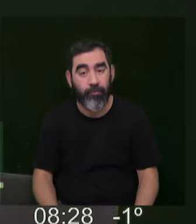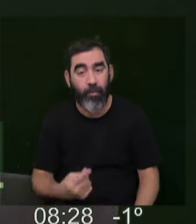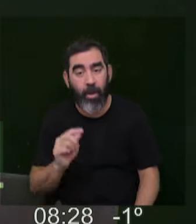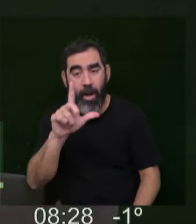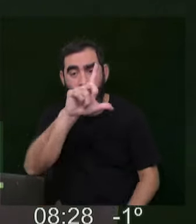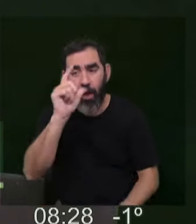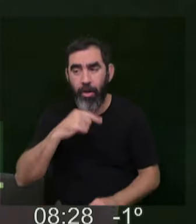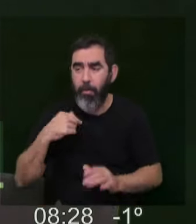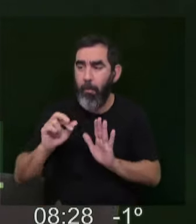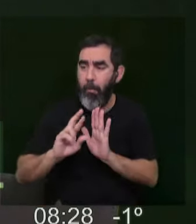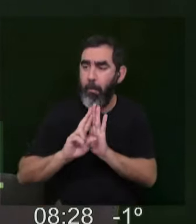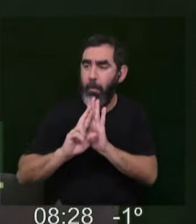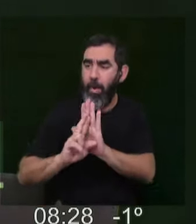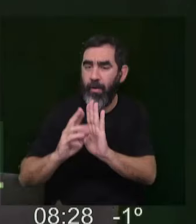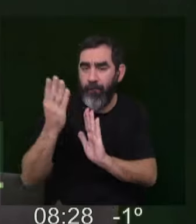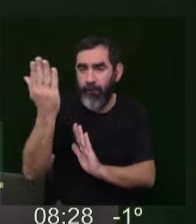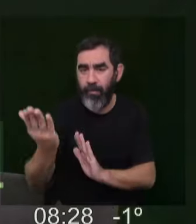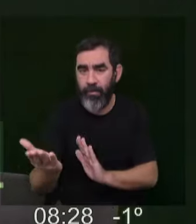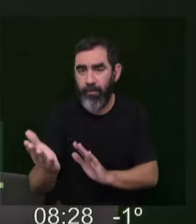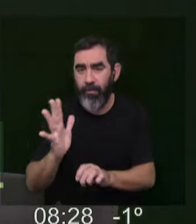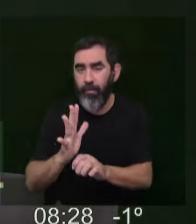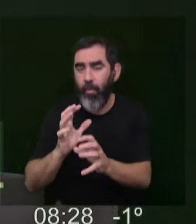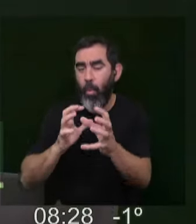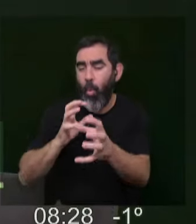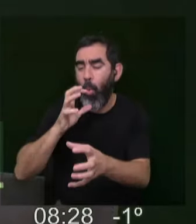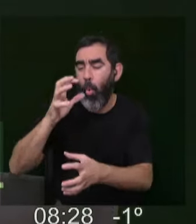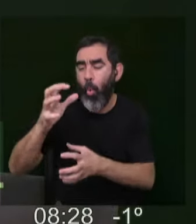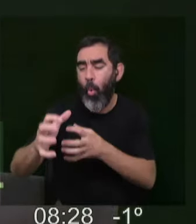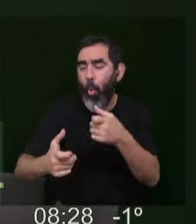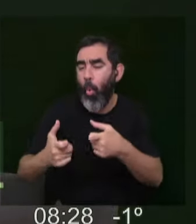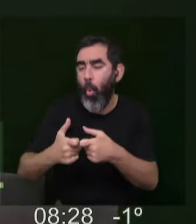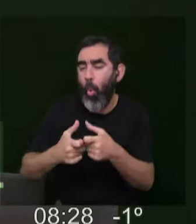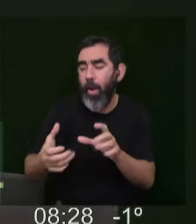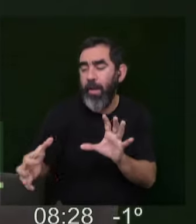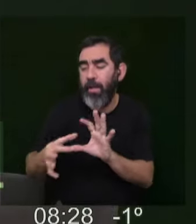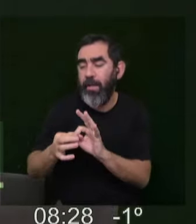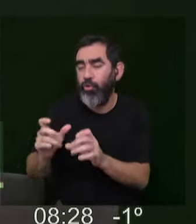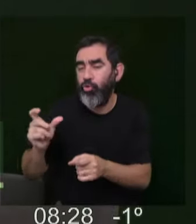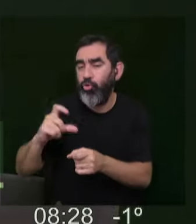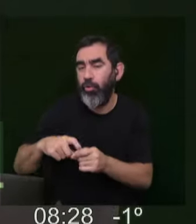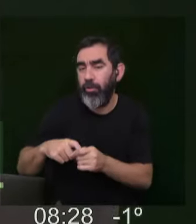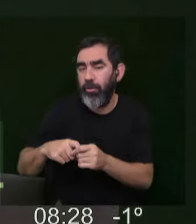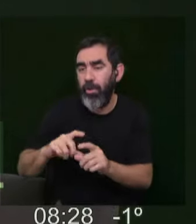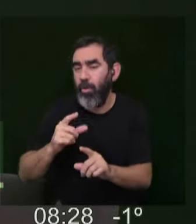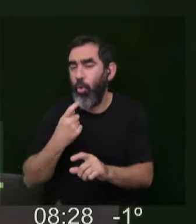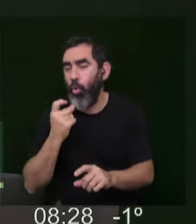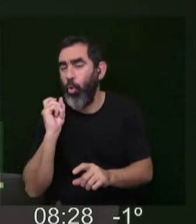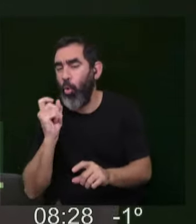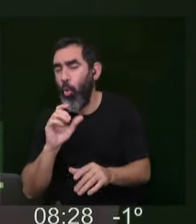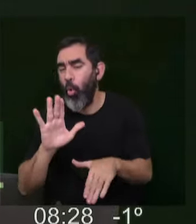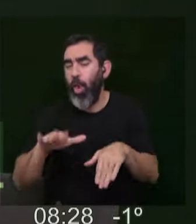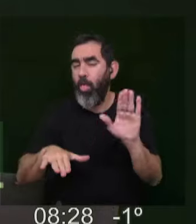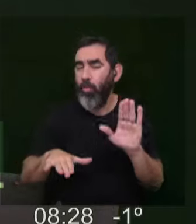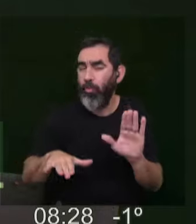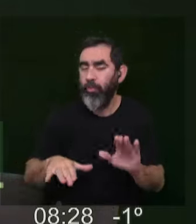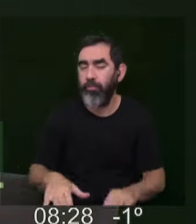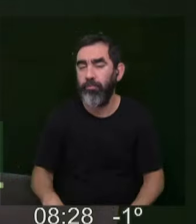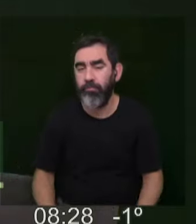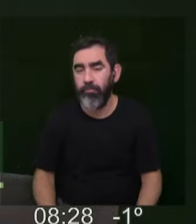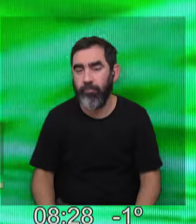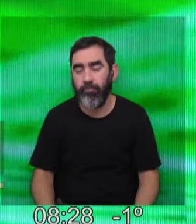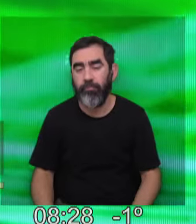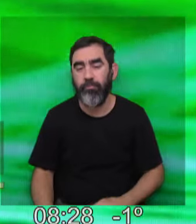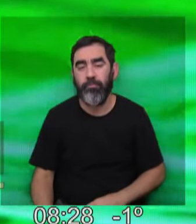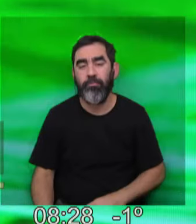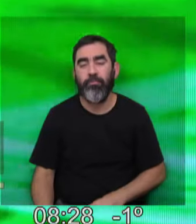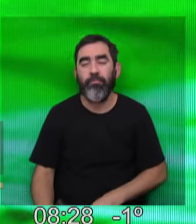como su referente y que parece más coalicionista, él lo ha expresado así, se siente más coalicionista a veces que Colorado. ¿Cómo lo explica?